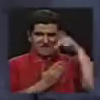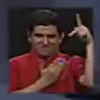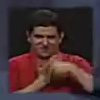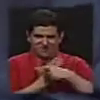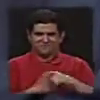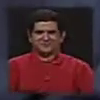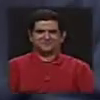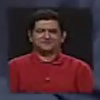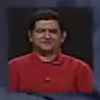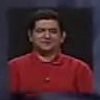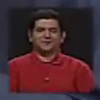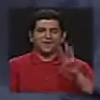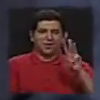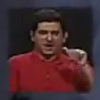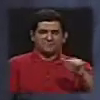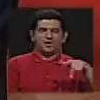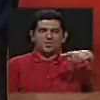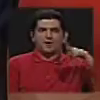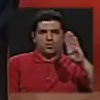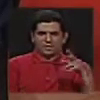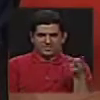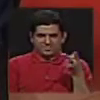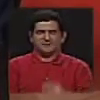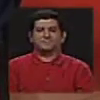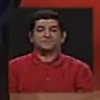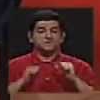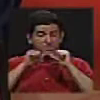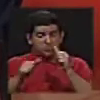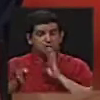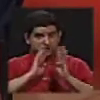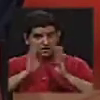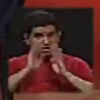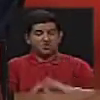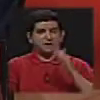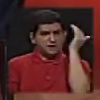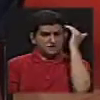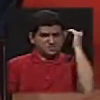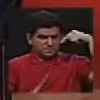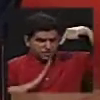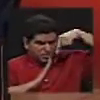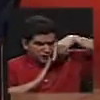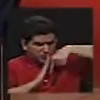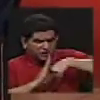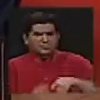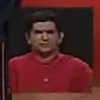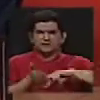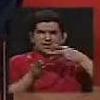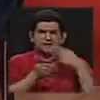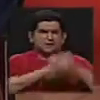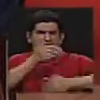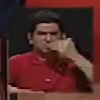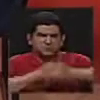programa, don Willy, don Paul, y vamos a seguir conversando para conocer más detalles de lo que es este